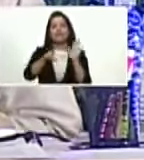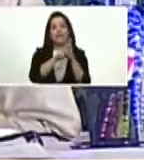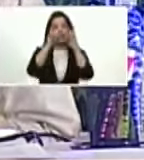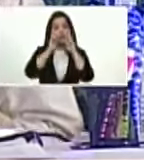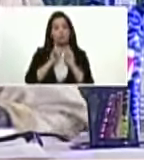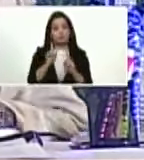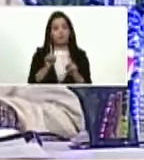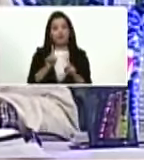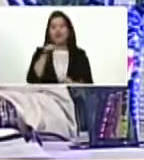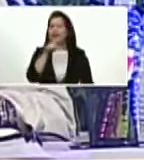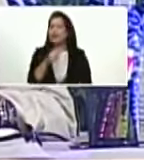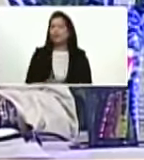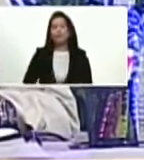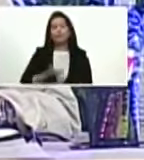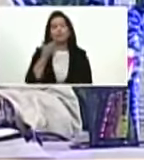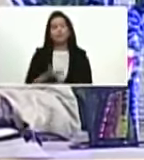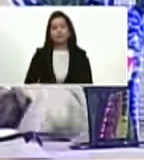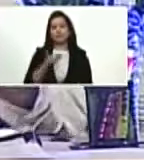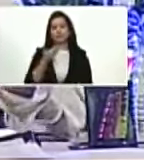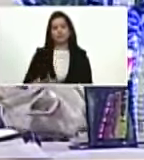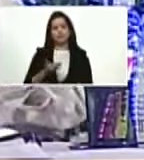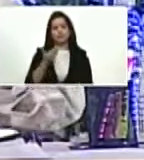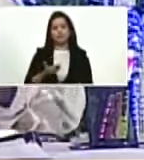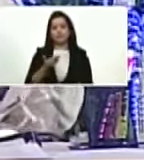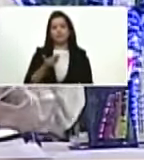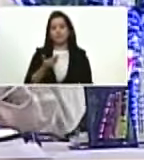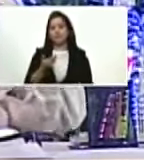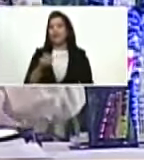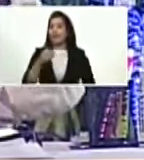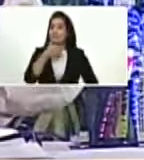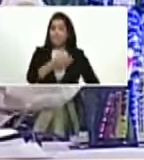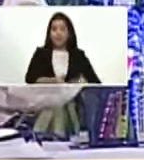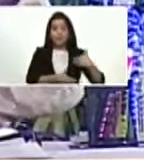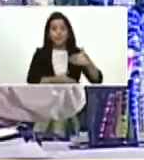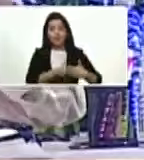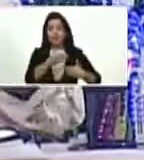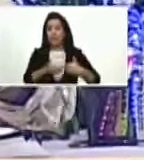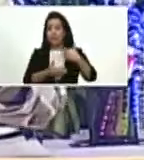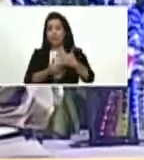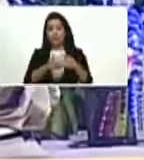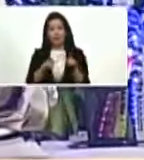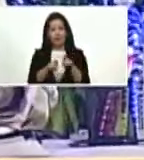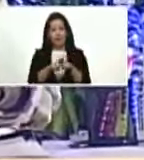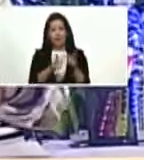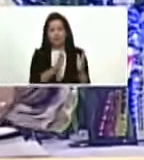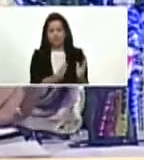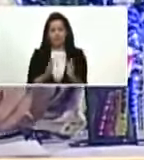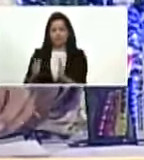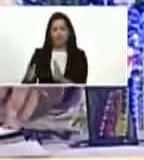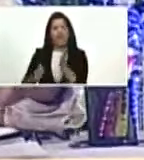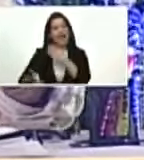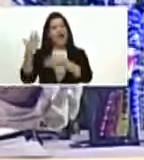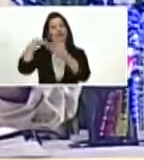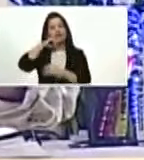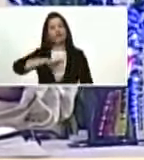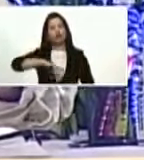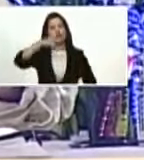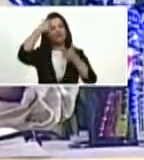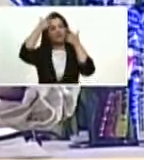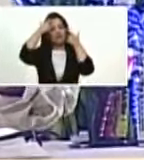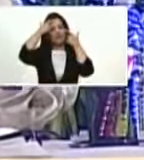cosas más importantes. Es ir generando, como diría nuestro comandante Chávez citando a